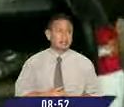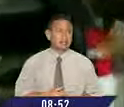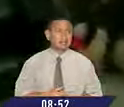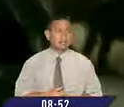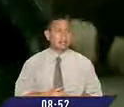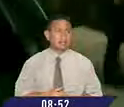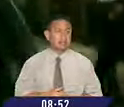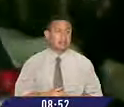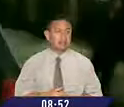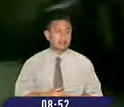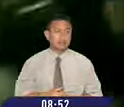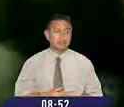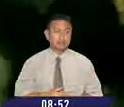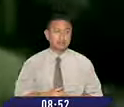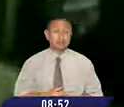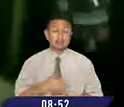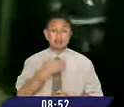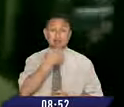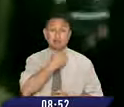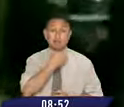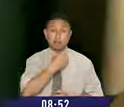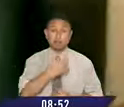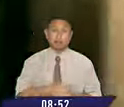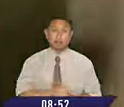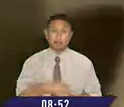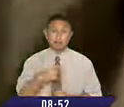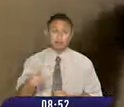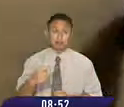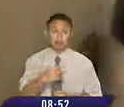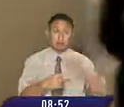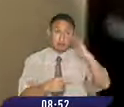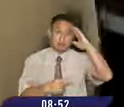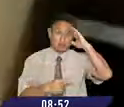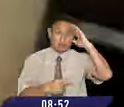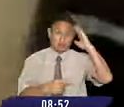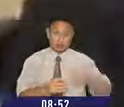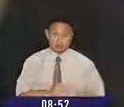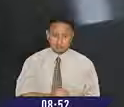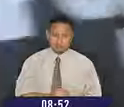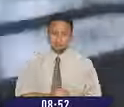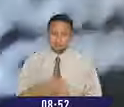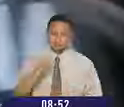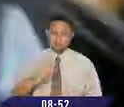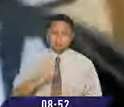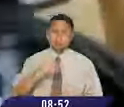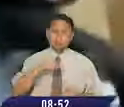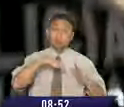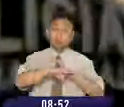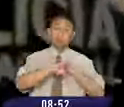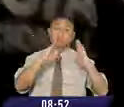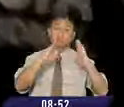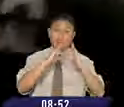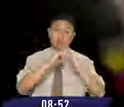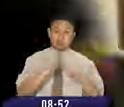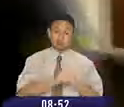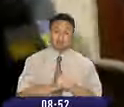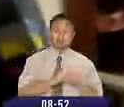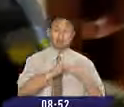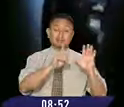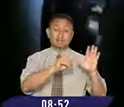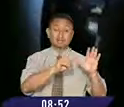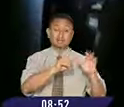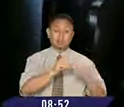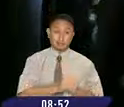Ambato, provincia de Tungurahua. Fue así como elementos de la Policía Nacional realizaron los allanamientos, 6 en total. Y